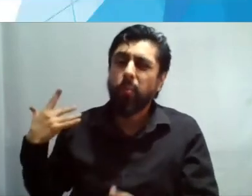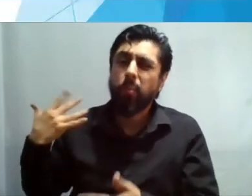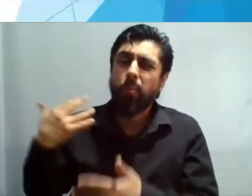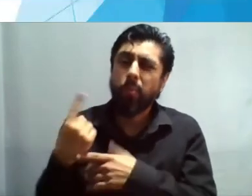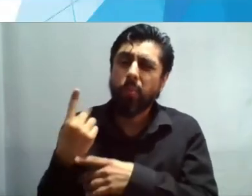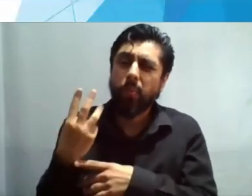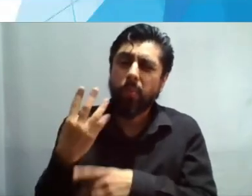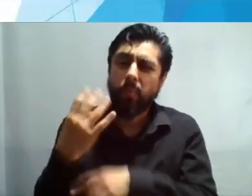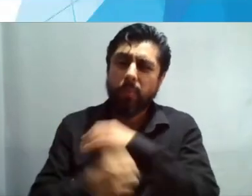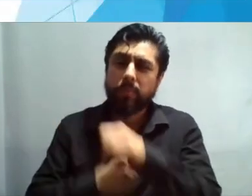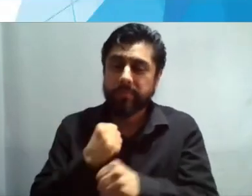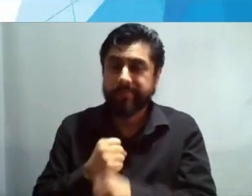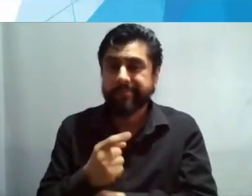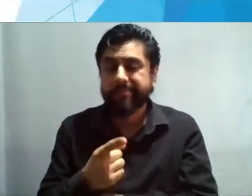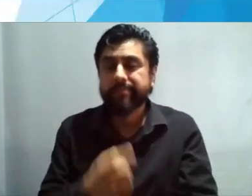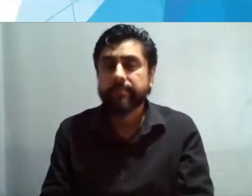favor.